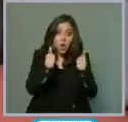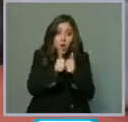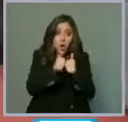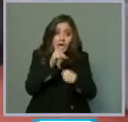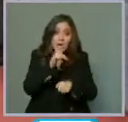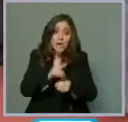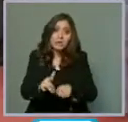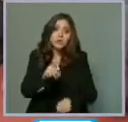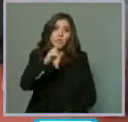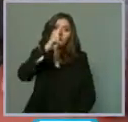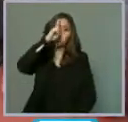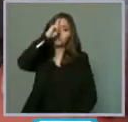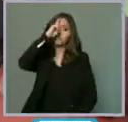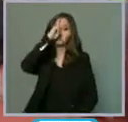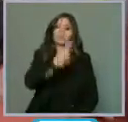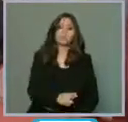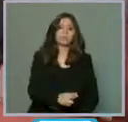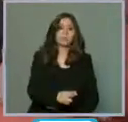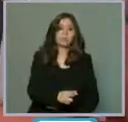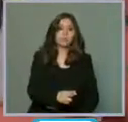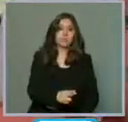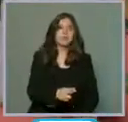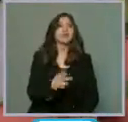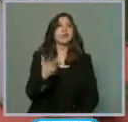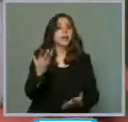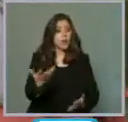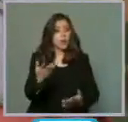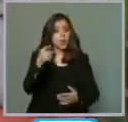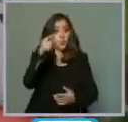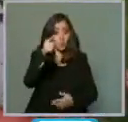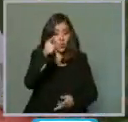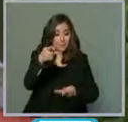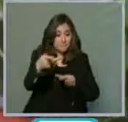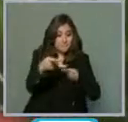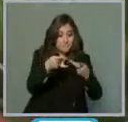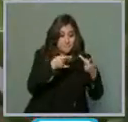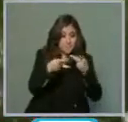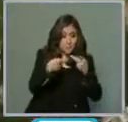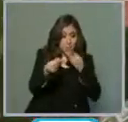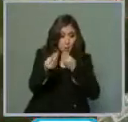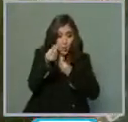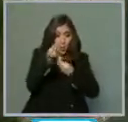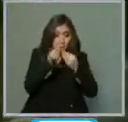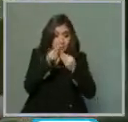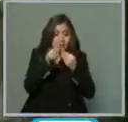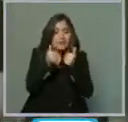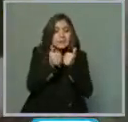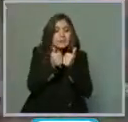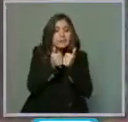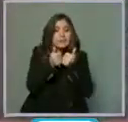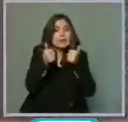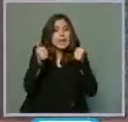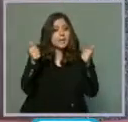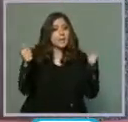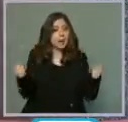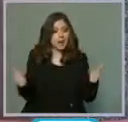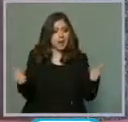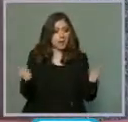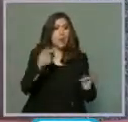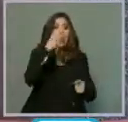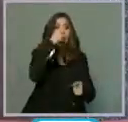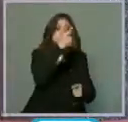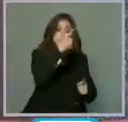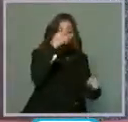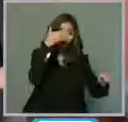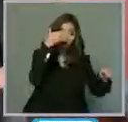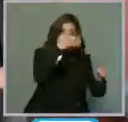junto. Entonces, no es solamente, es a la hora de la preparación, se tienen que preparar por separado con los instrumentos